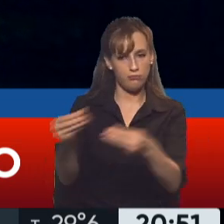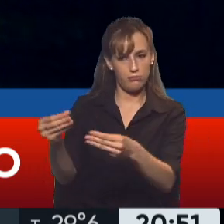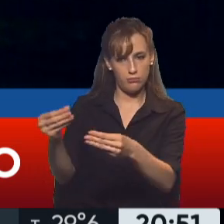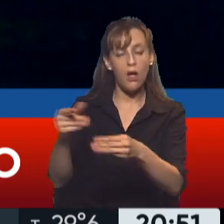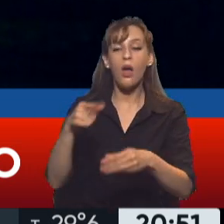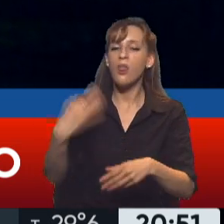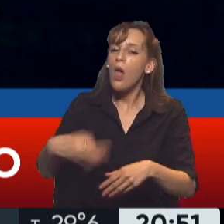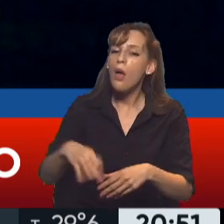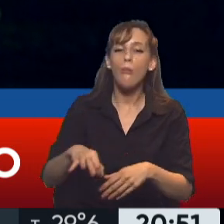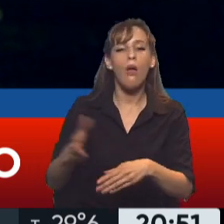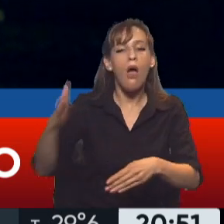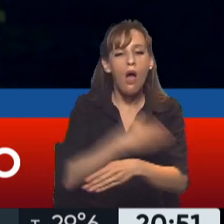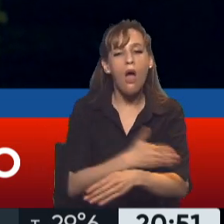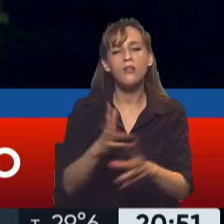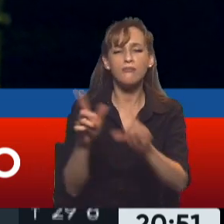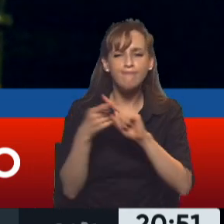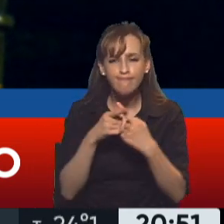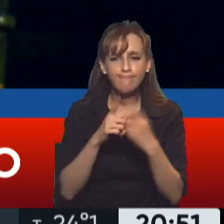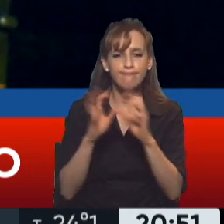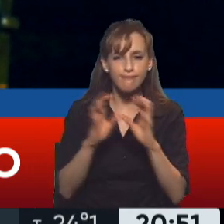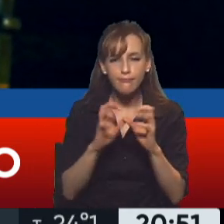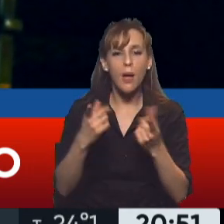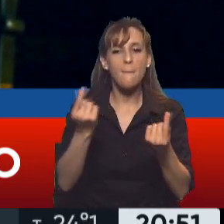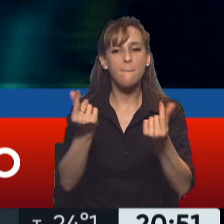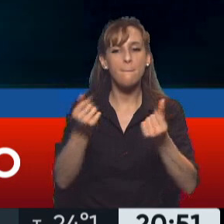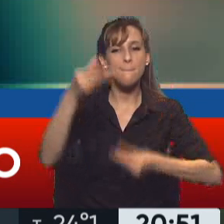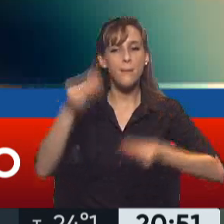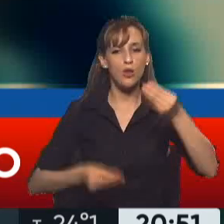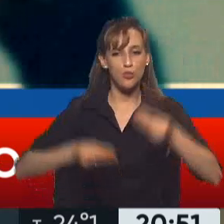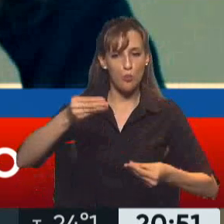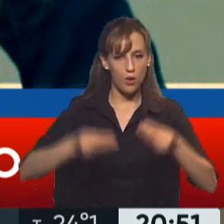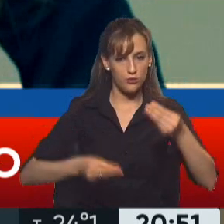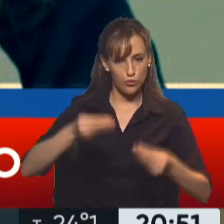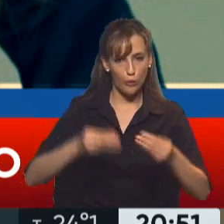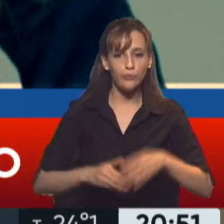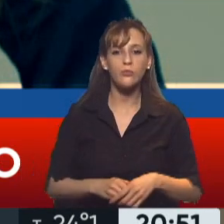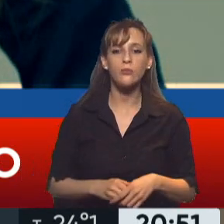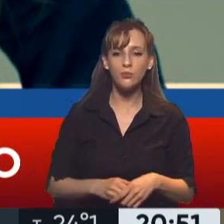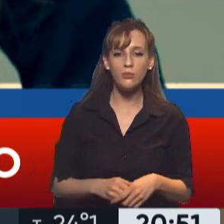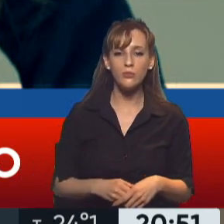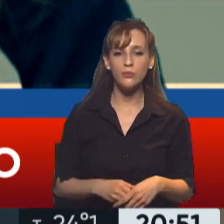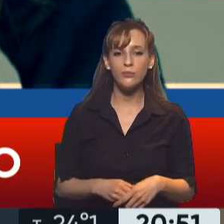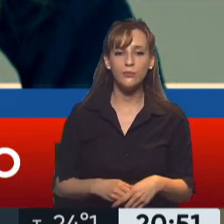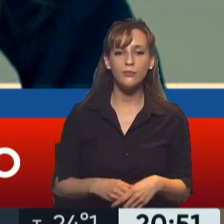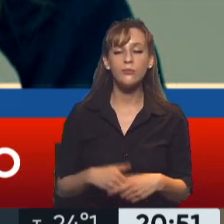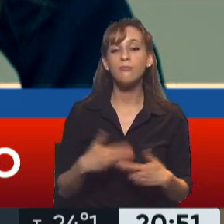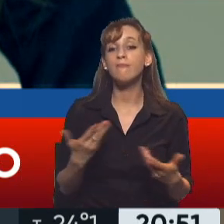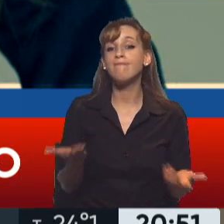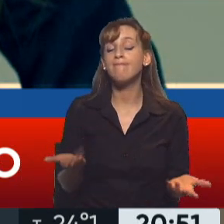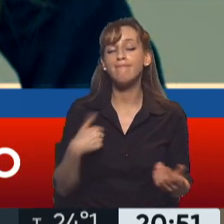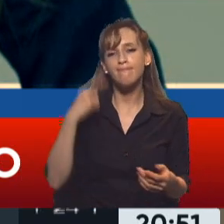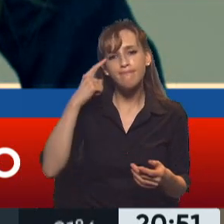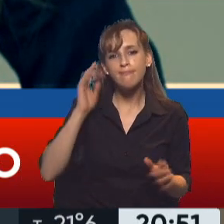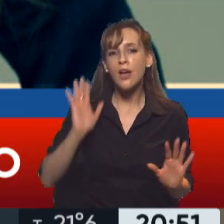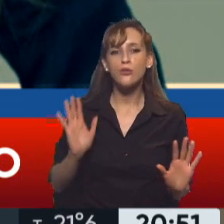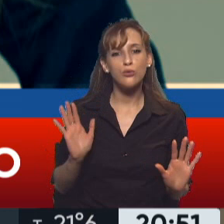el presupuesto, a consecuencia del acuerdo va a haber que tener un presupuesto. Me parece que no hay margen para sacarle